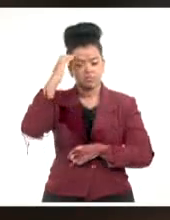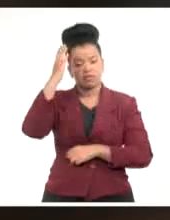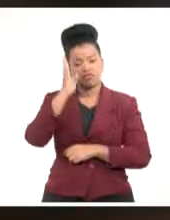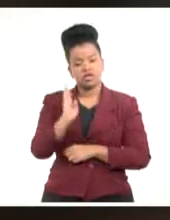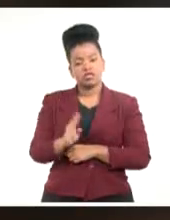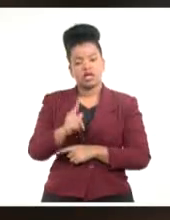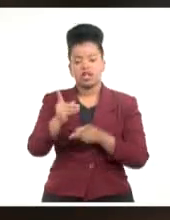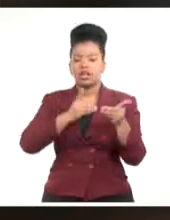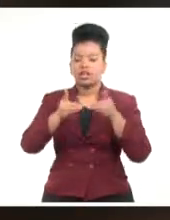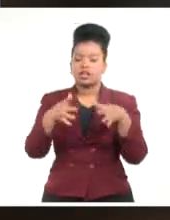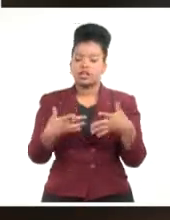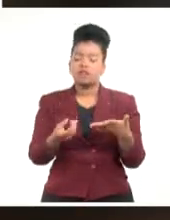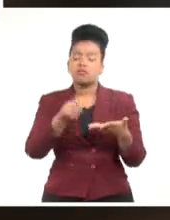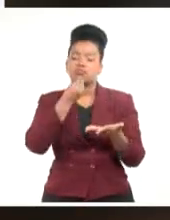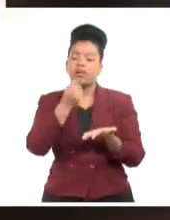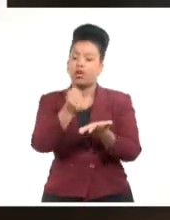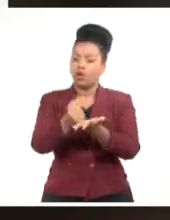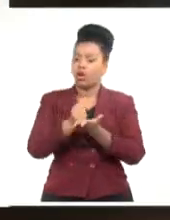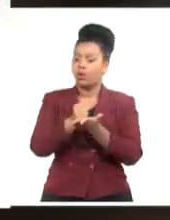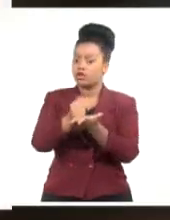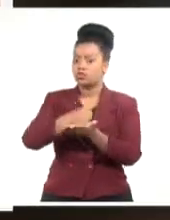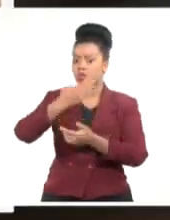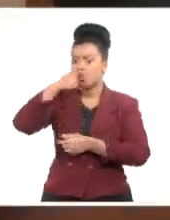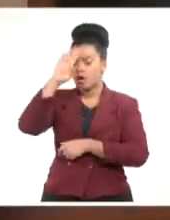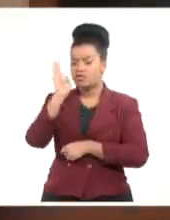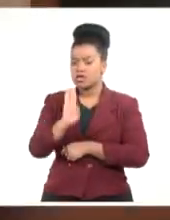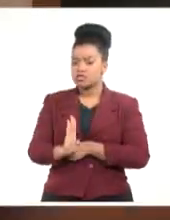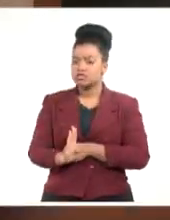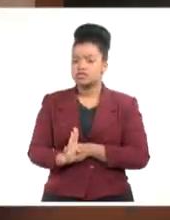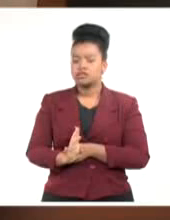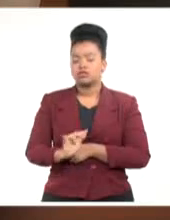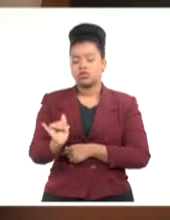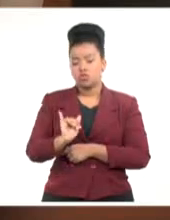las potencialidades de colaboración en nuestro país y los 9